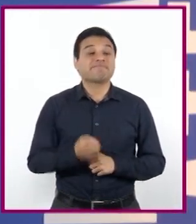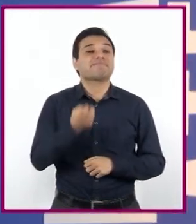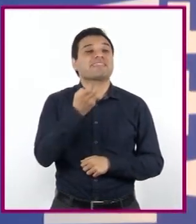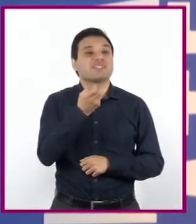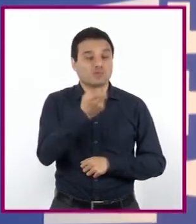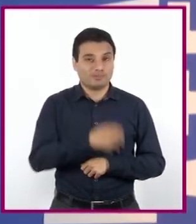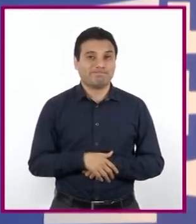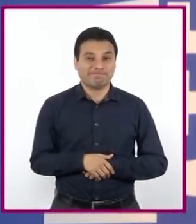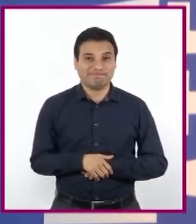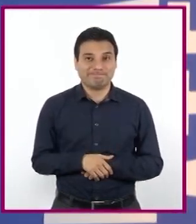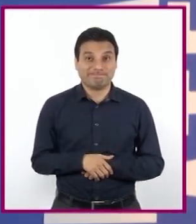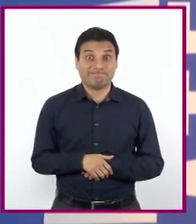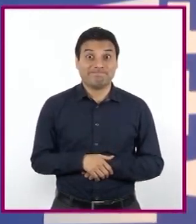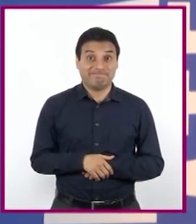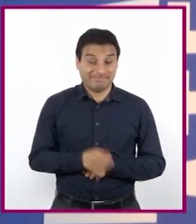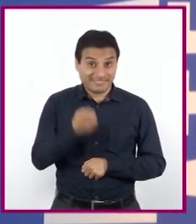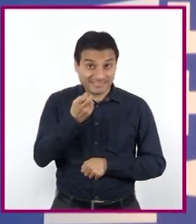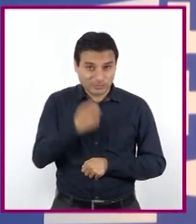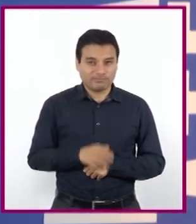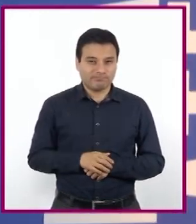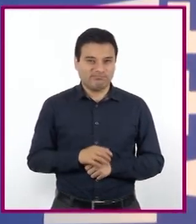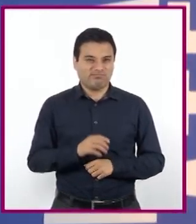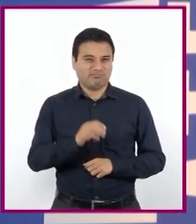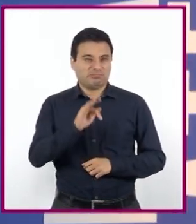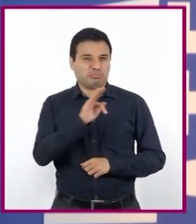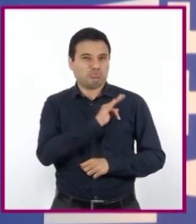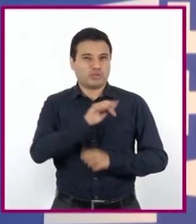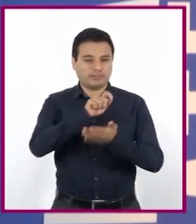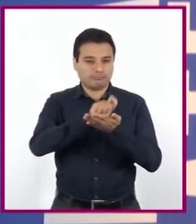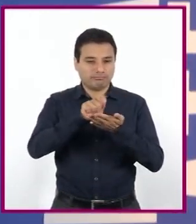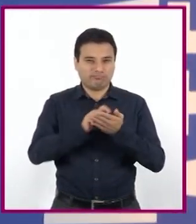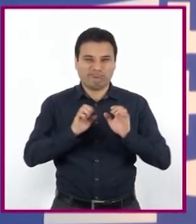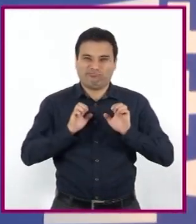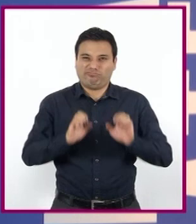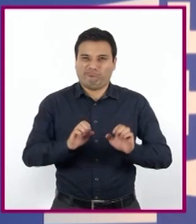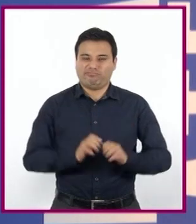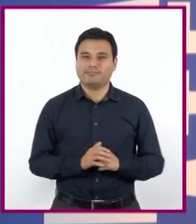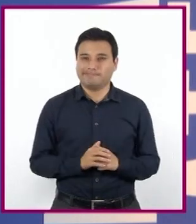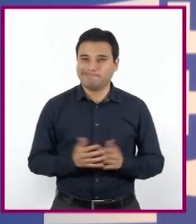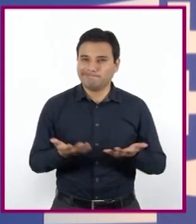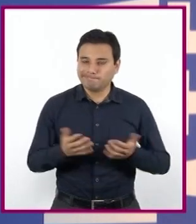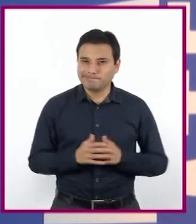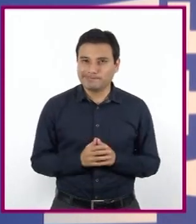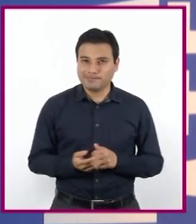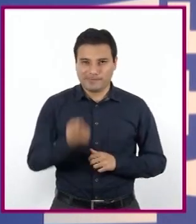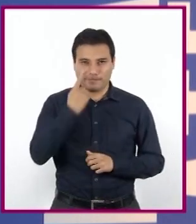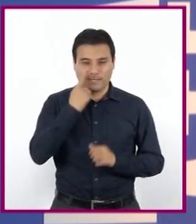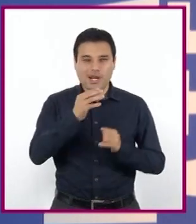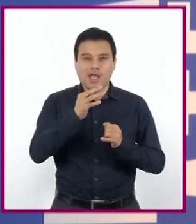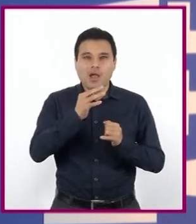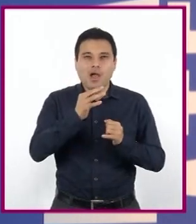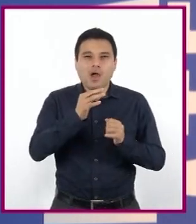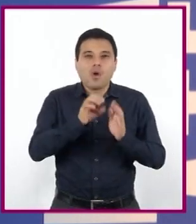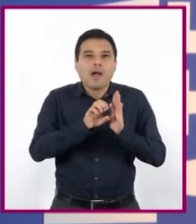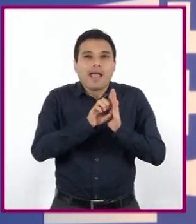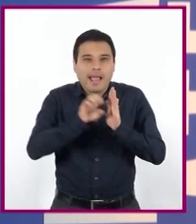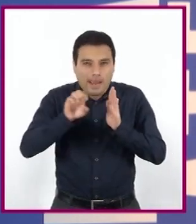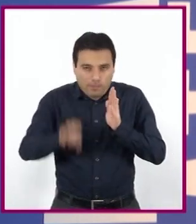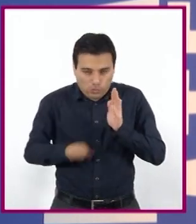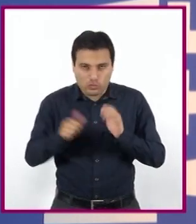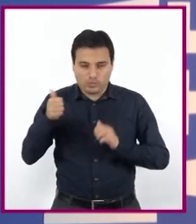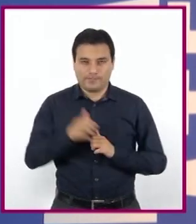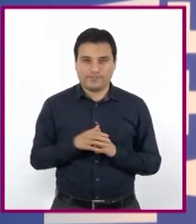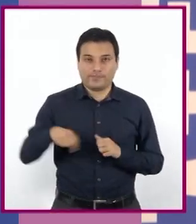Exactamente. Es una forma más elegante y económica de usar el lenguaje. Vamos por el penúltimo caso.